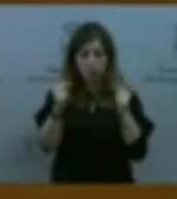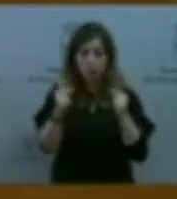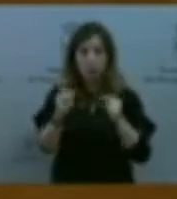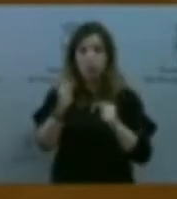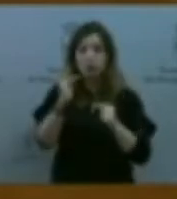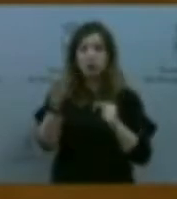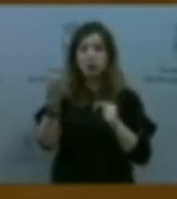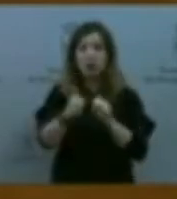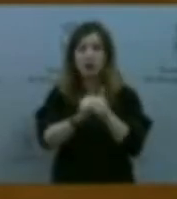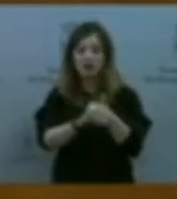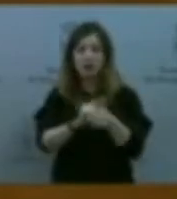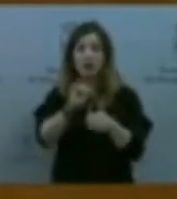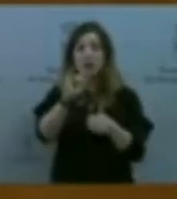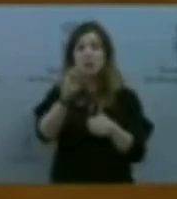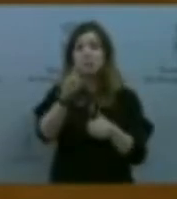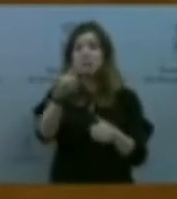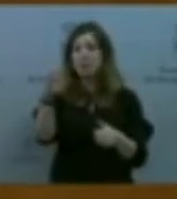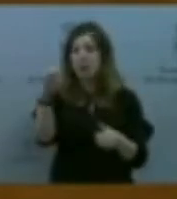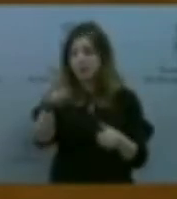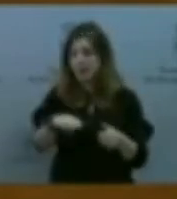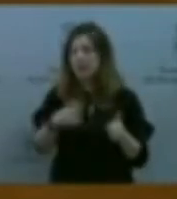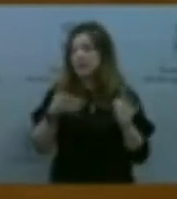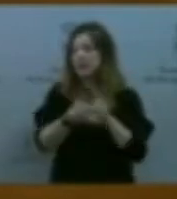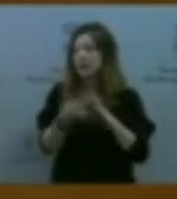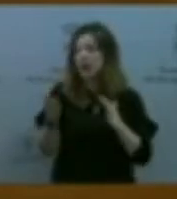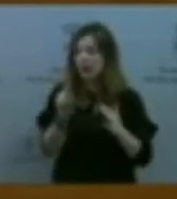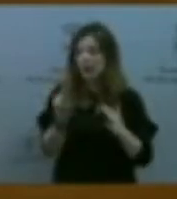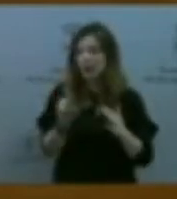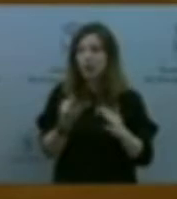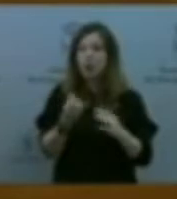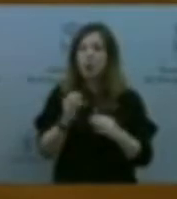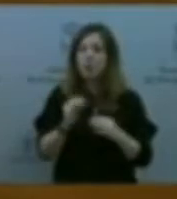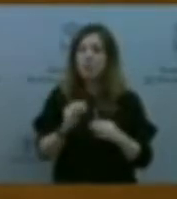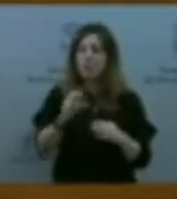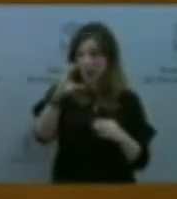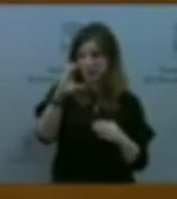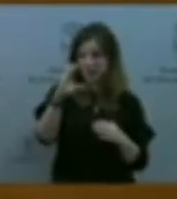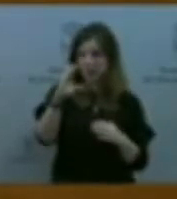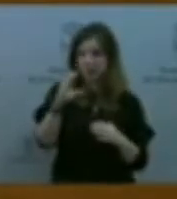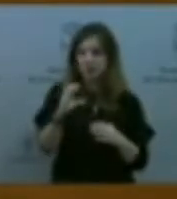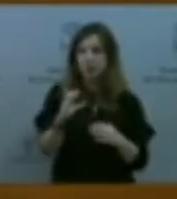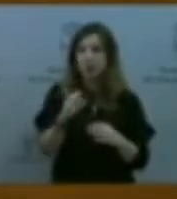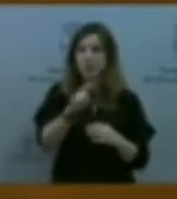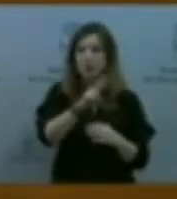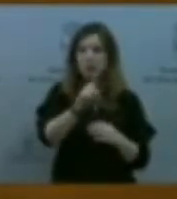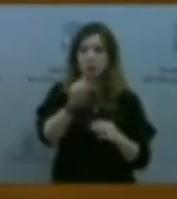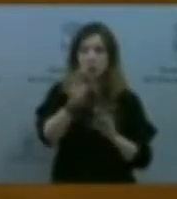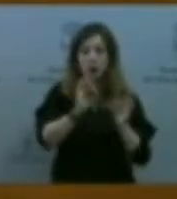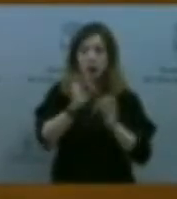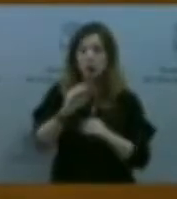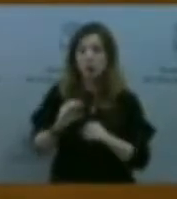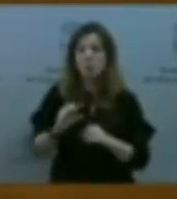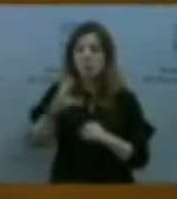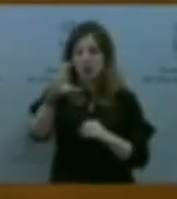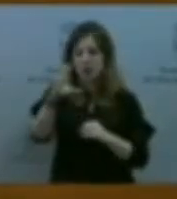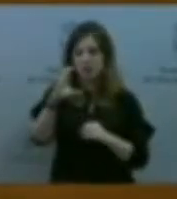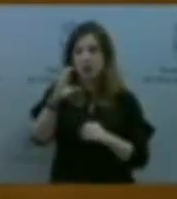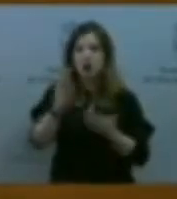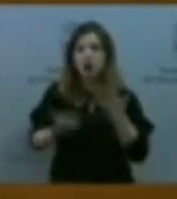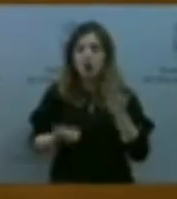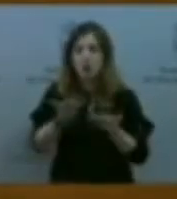que se produjese un incremento de más del 21% respecto a la percepción básica